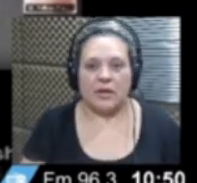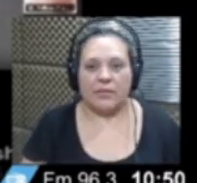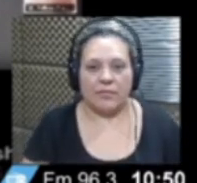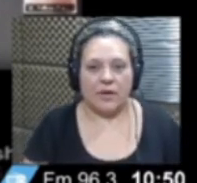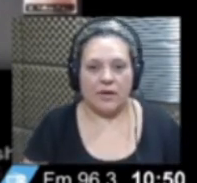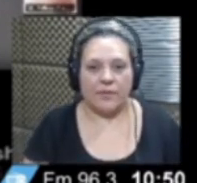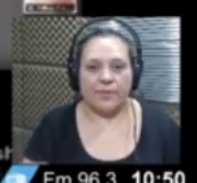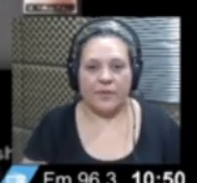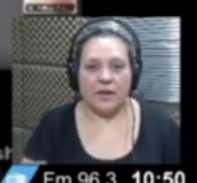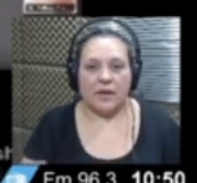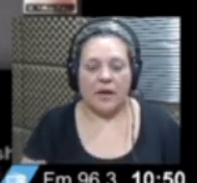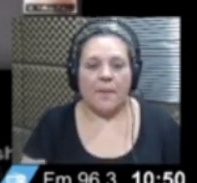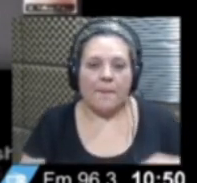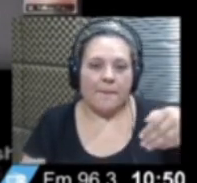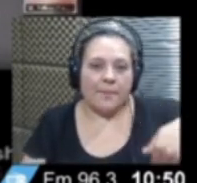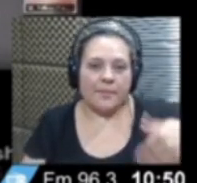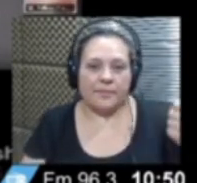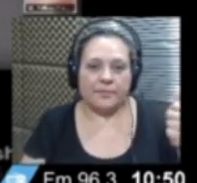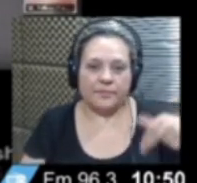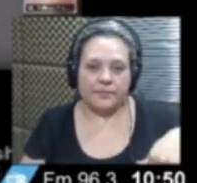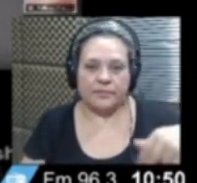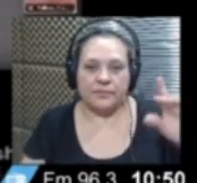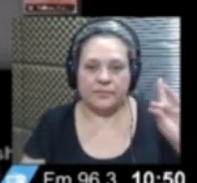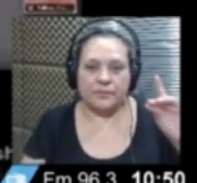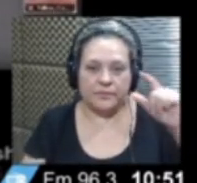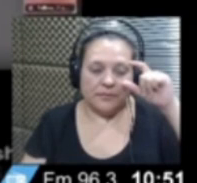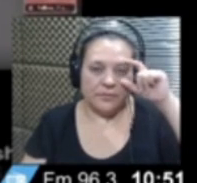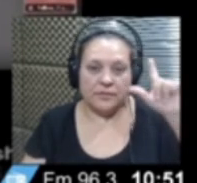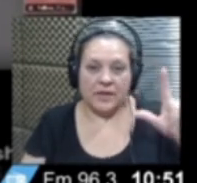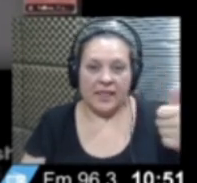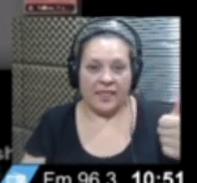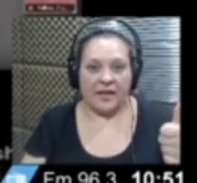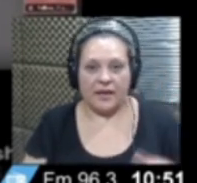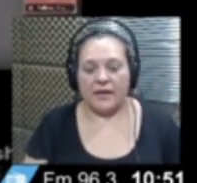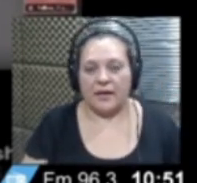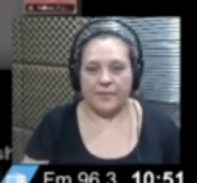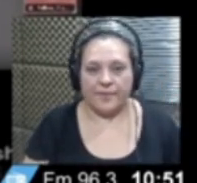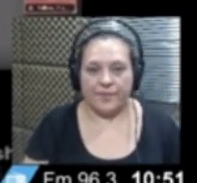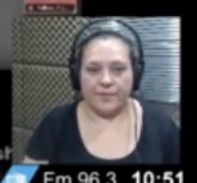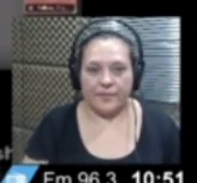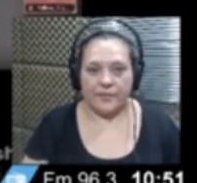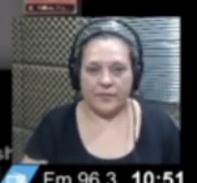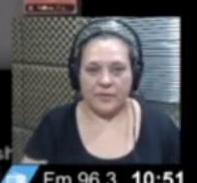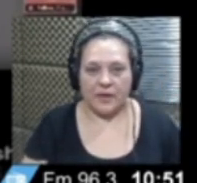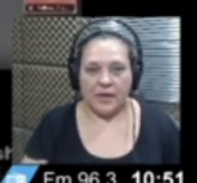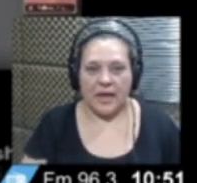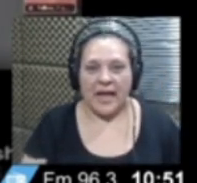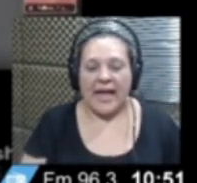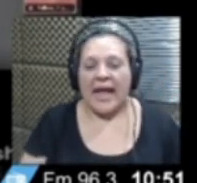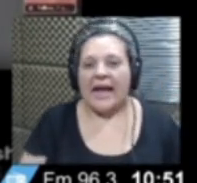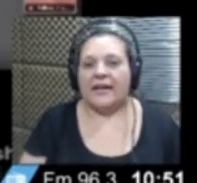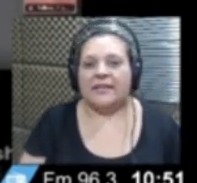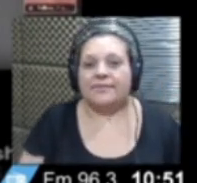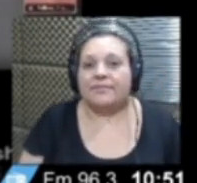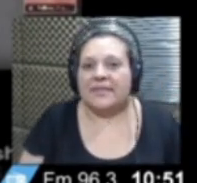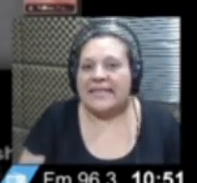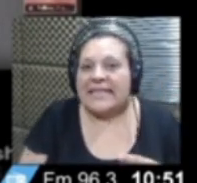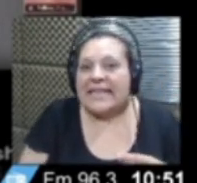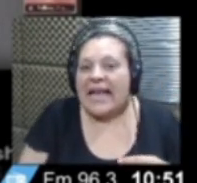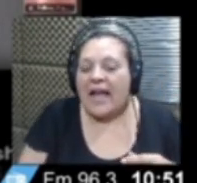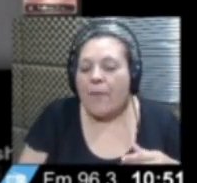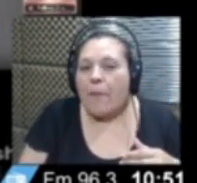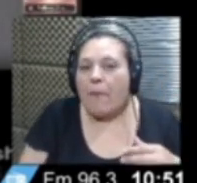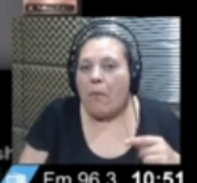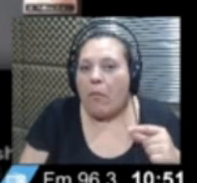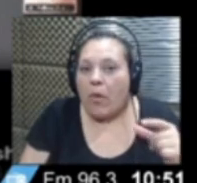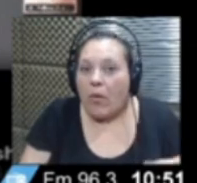Bien. Leti, este por supuesto que va a ser nuestra primera comunicación. Cada tanto te vamos a estar Bueno. llamando para que nos cuentes cómo